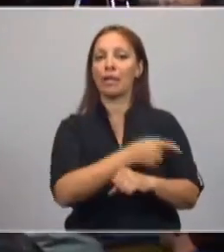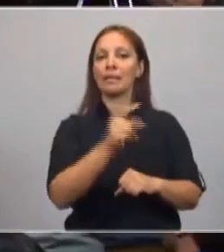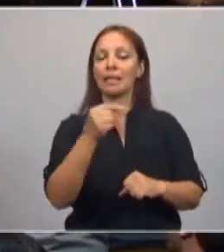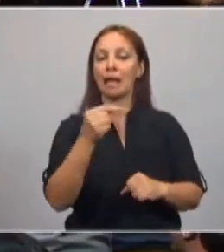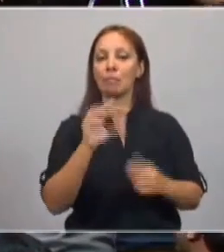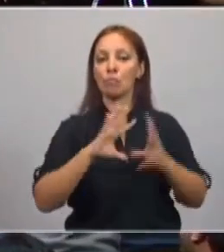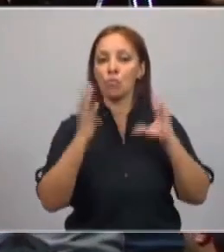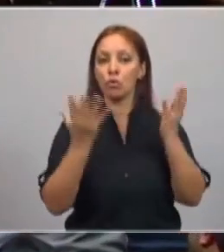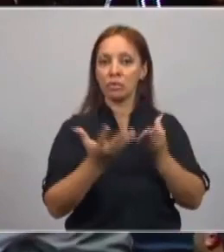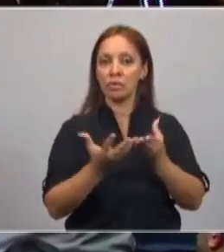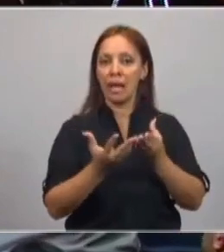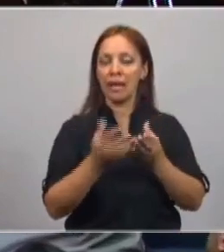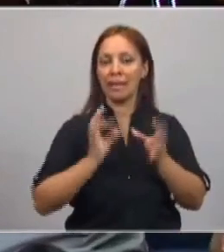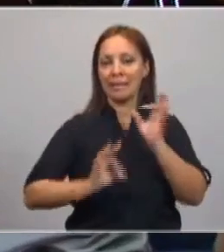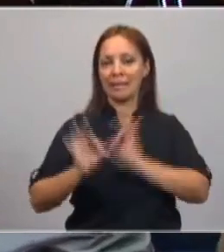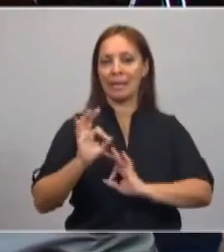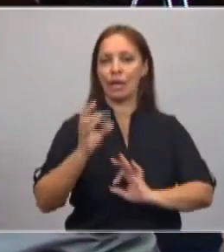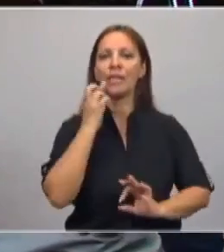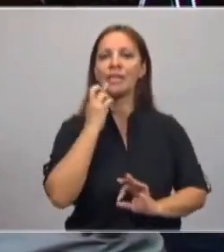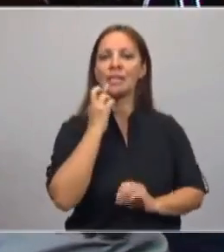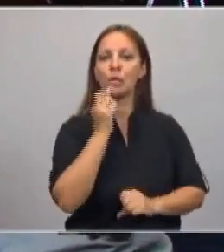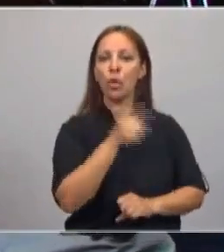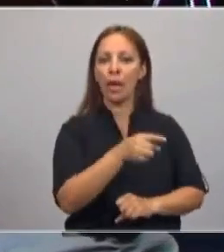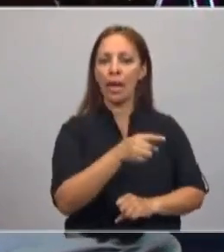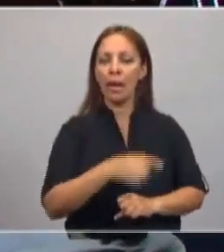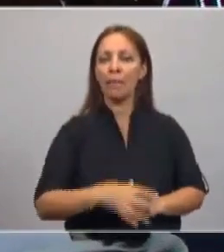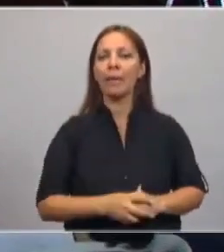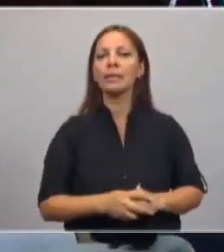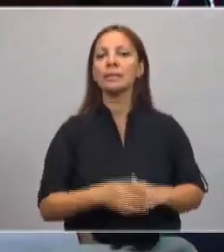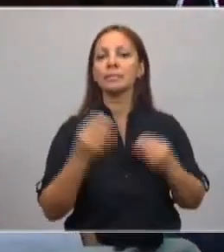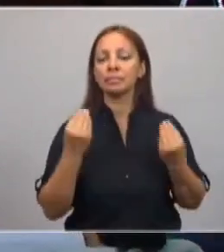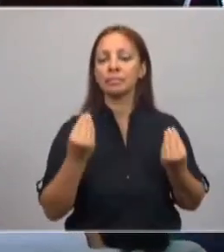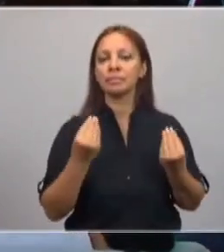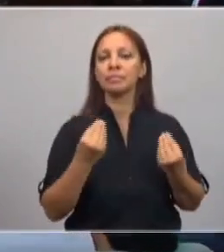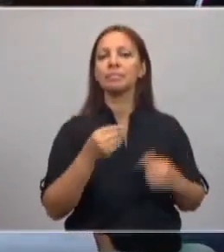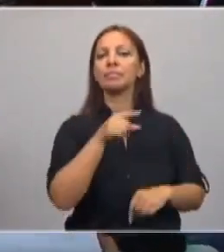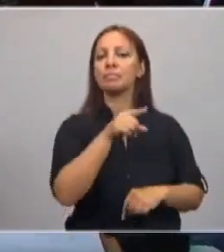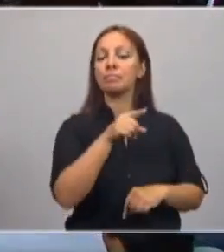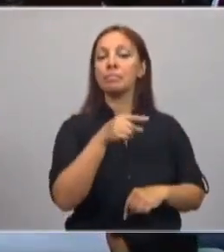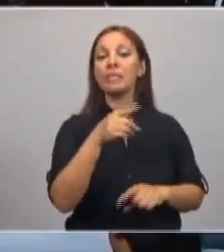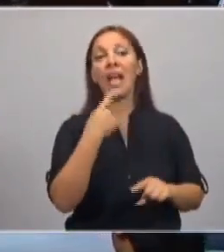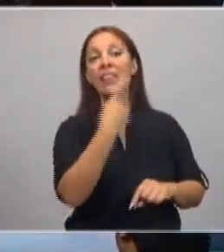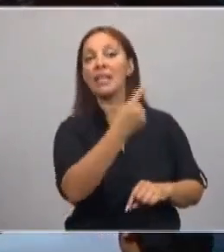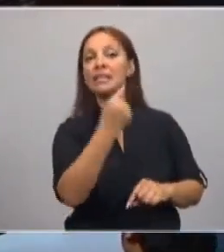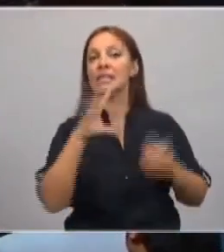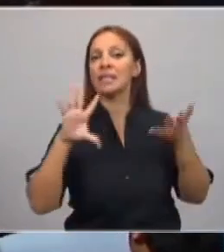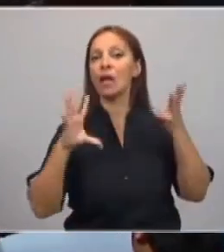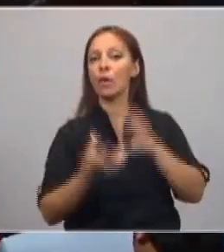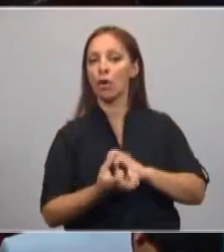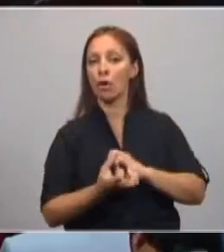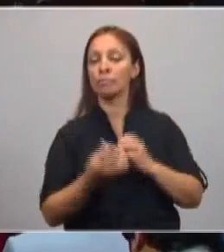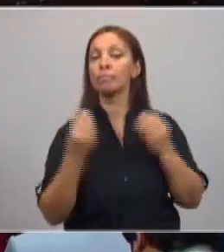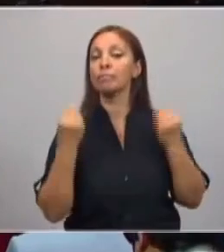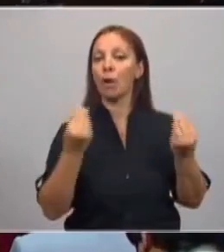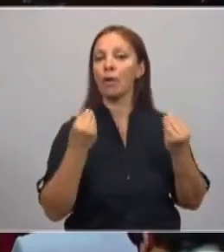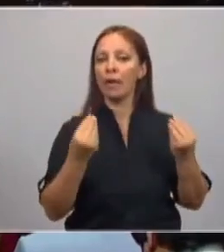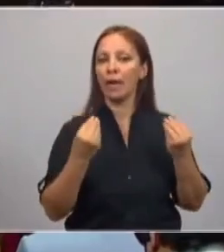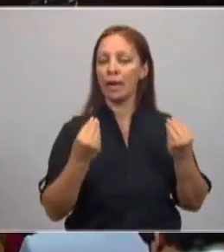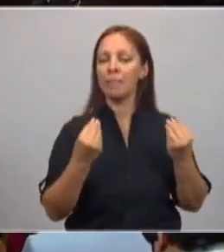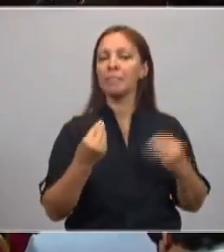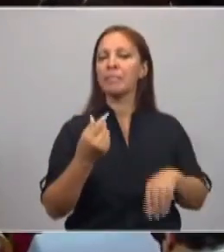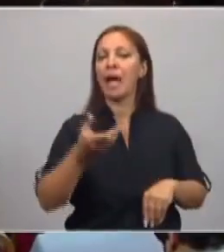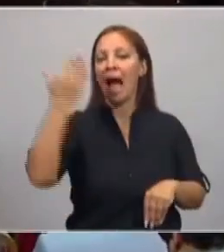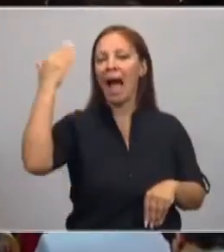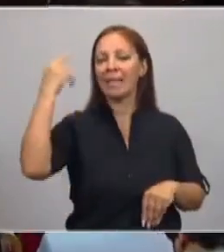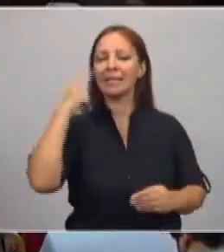a fines del siglo XIX y que después, según él, el país se arruinó, porque se presentó entonces